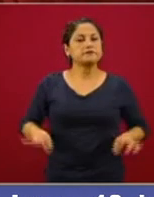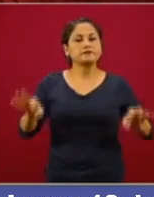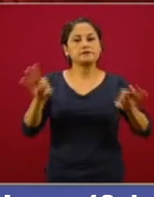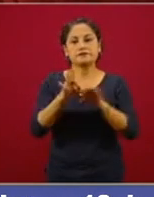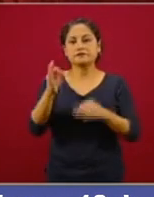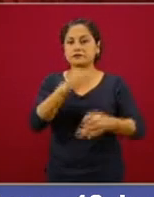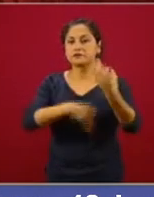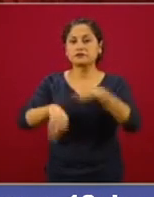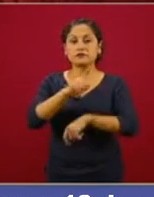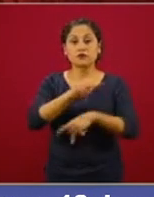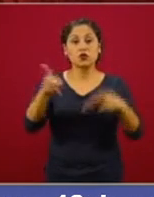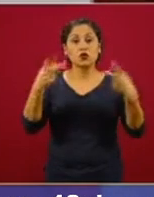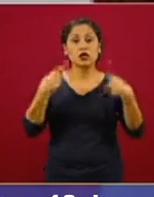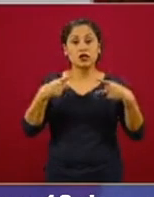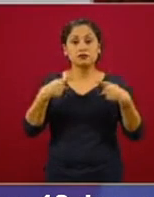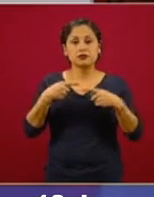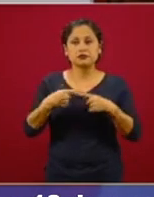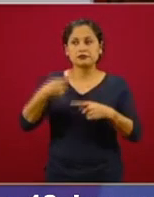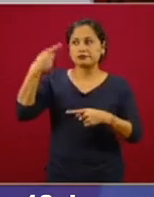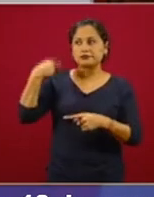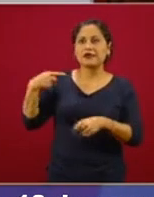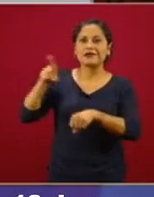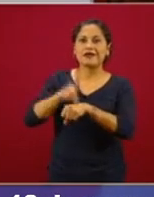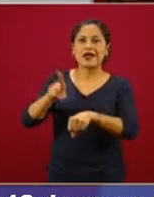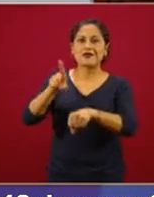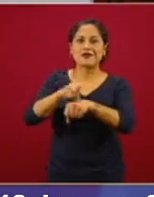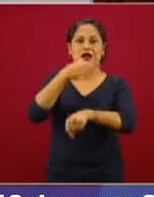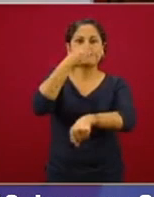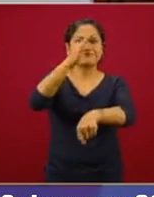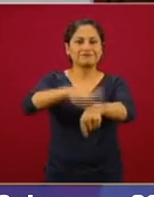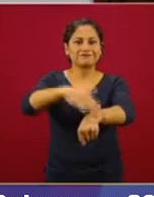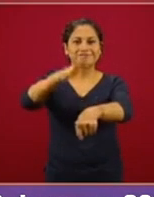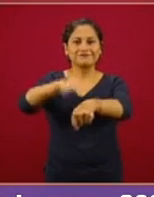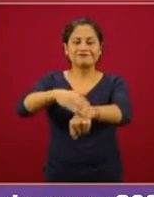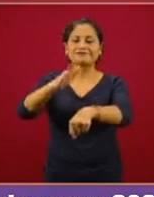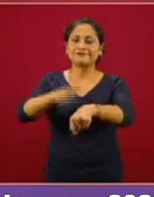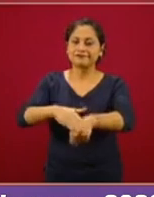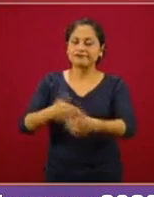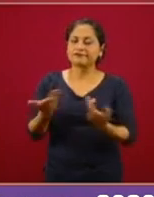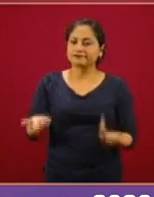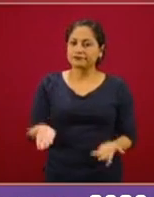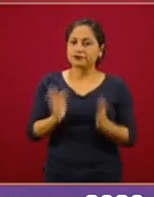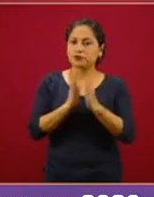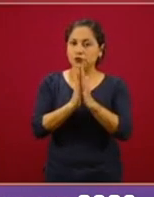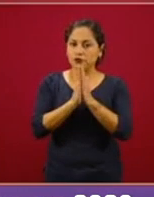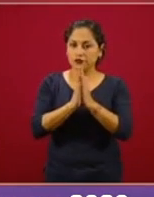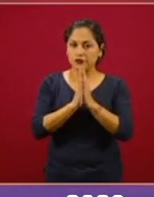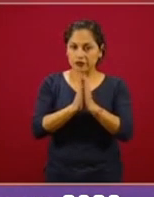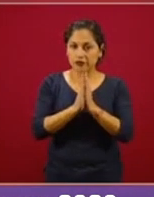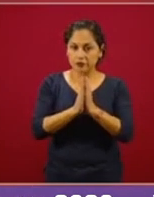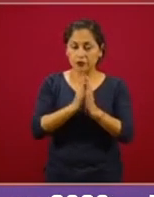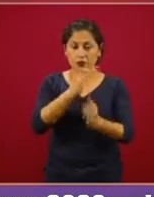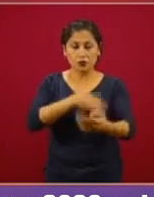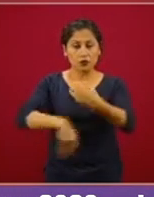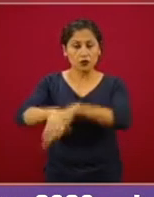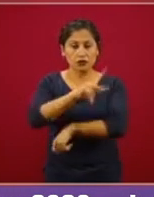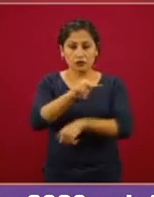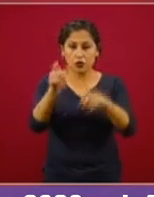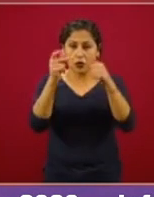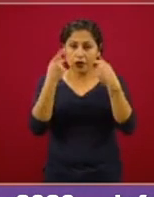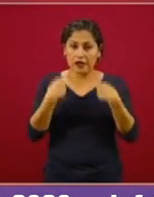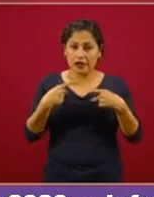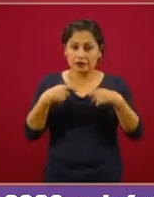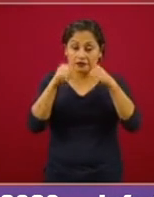hemos dicho prácticamente todos los días, tenga claro, y les pido atentamente a todas las personas que escuchan este